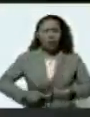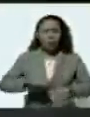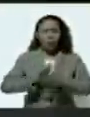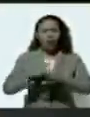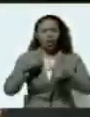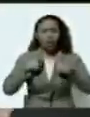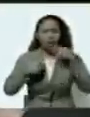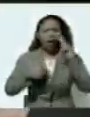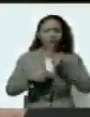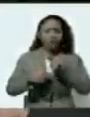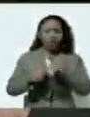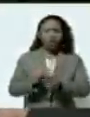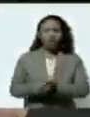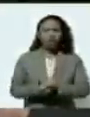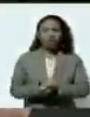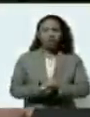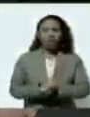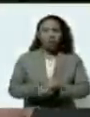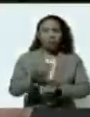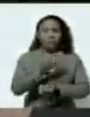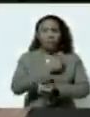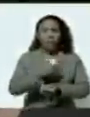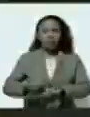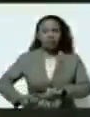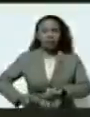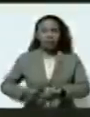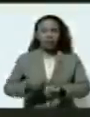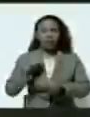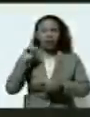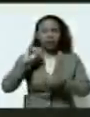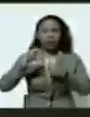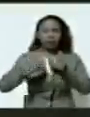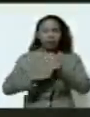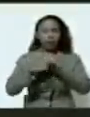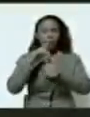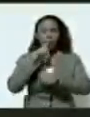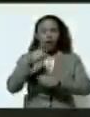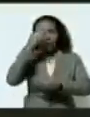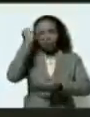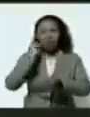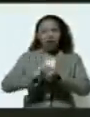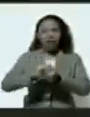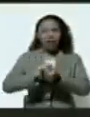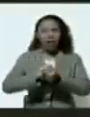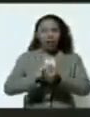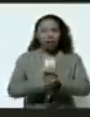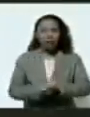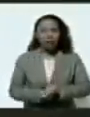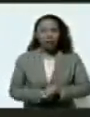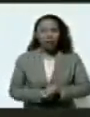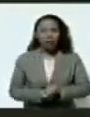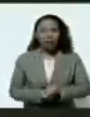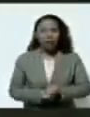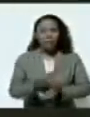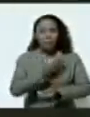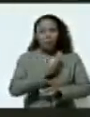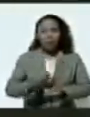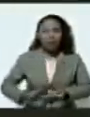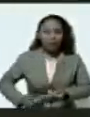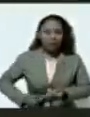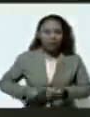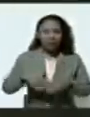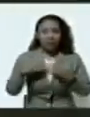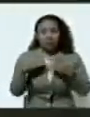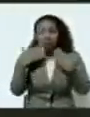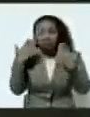vi, dice Casella. Presidente alias el Malbañado, alias Juanito Alimaña, presidente de